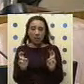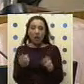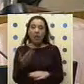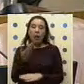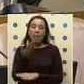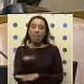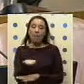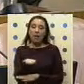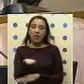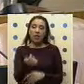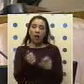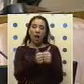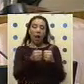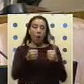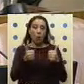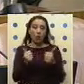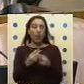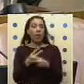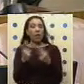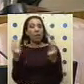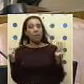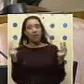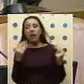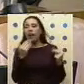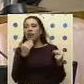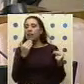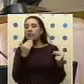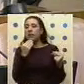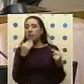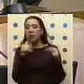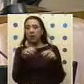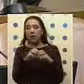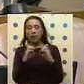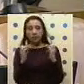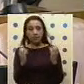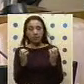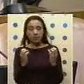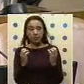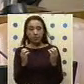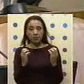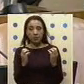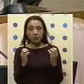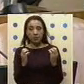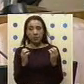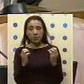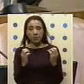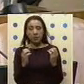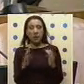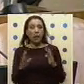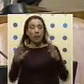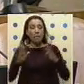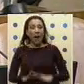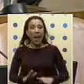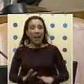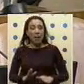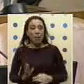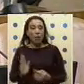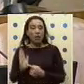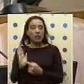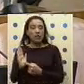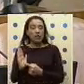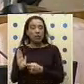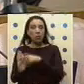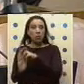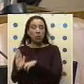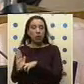solicitado a sus autoridades públicas y también a esta corporación que frenemos este proyecto.